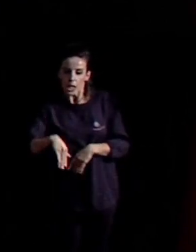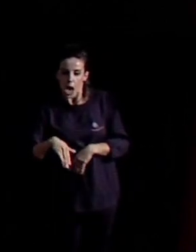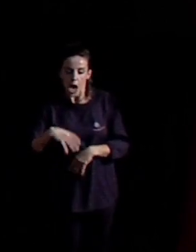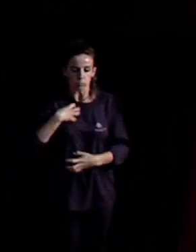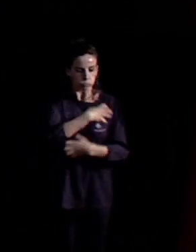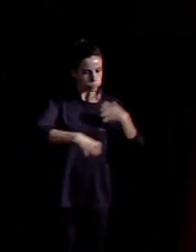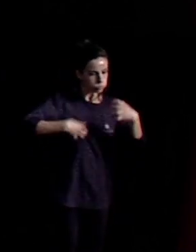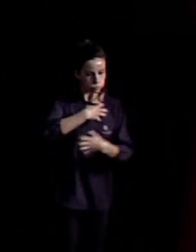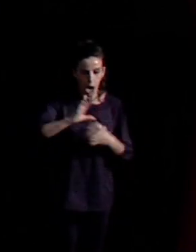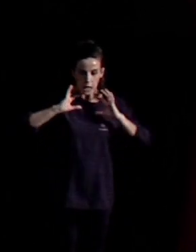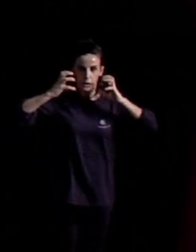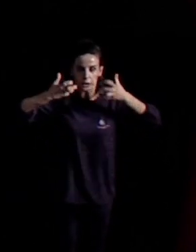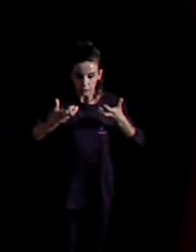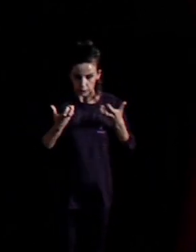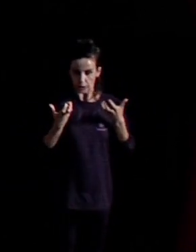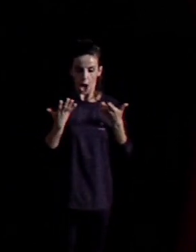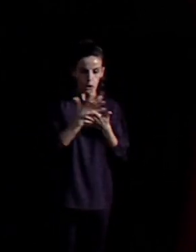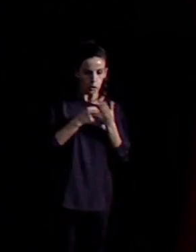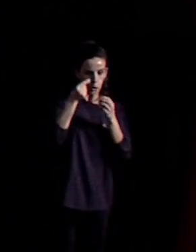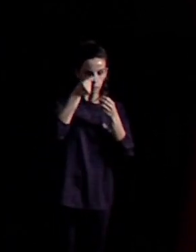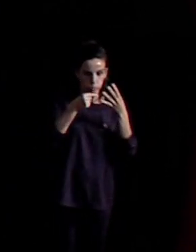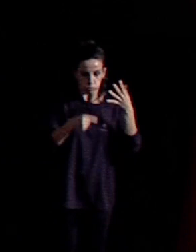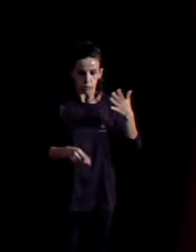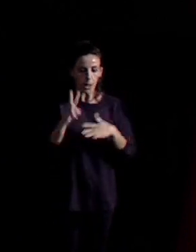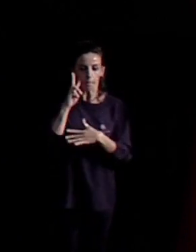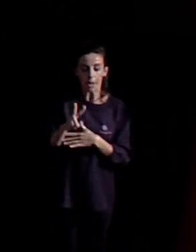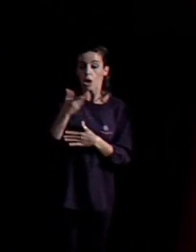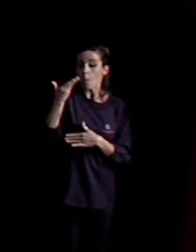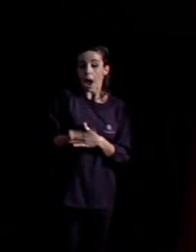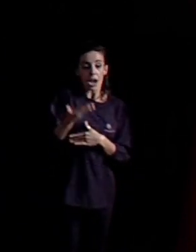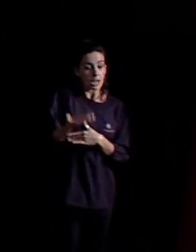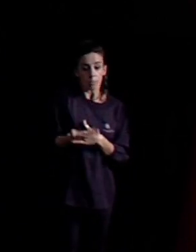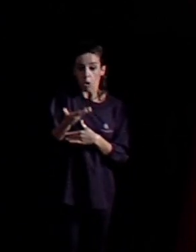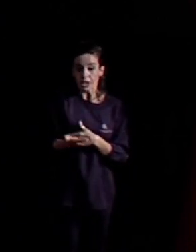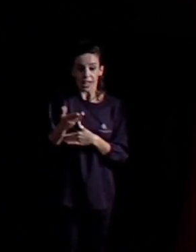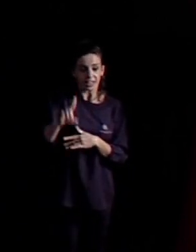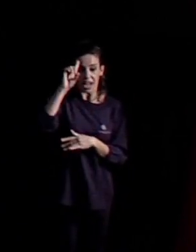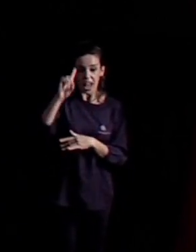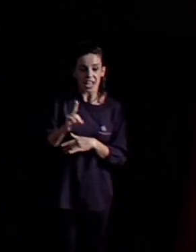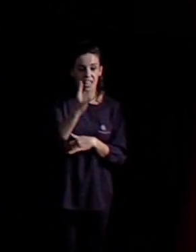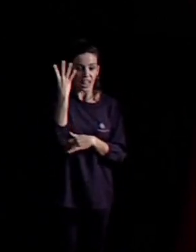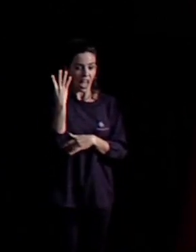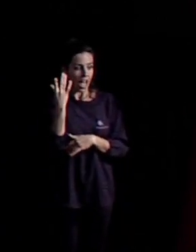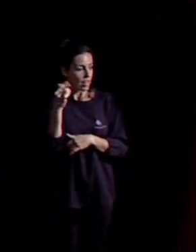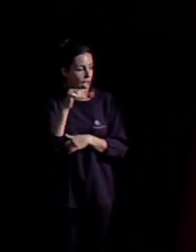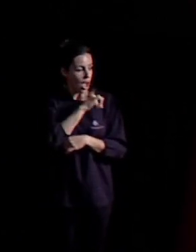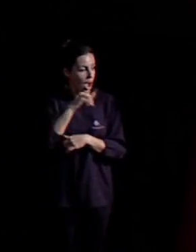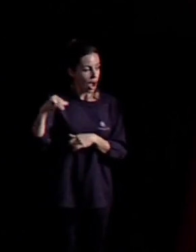agresividad y, lo más preocupante, la idea autolítica. Yo el otro